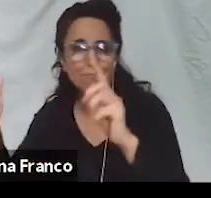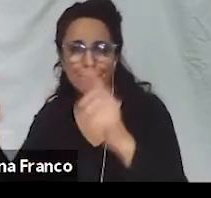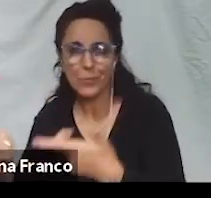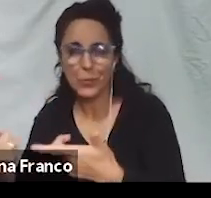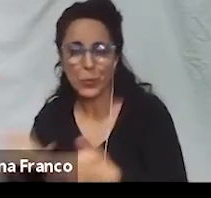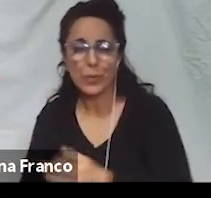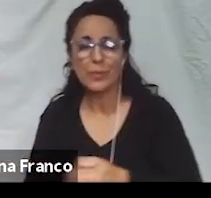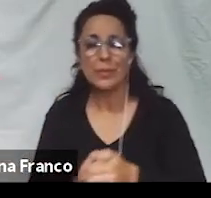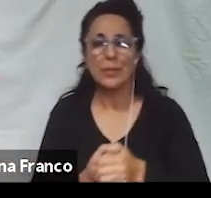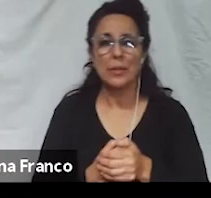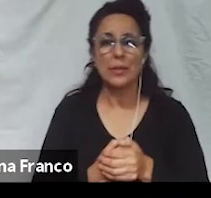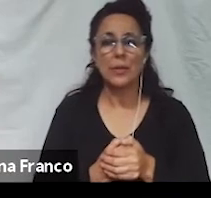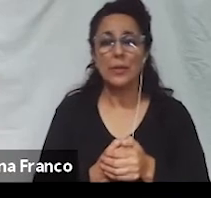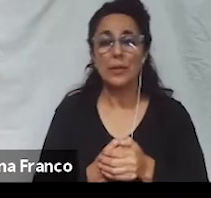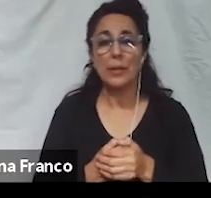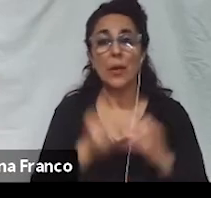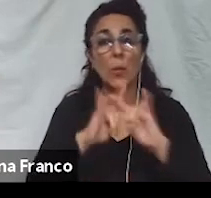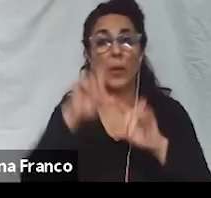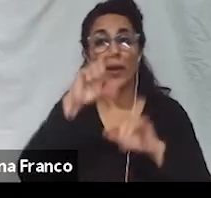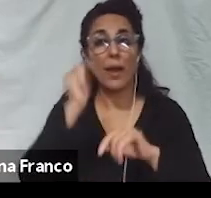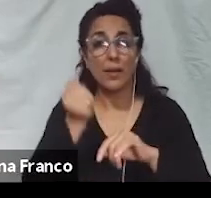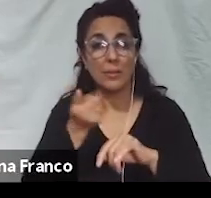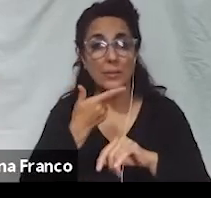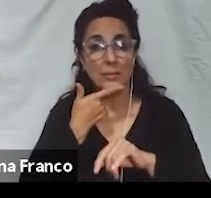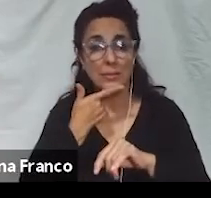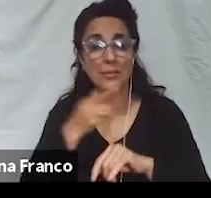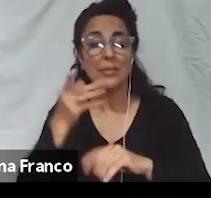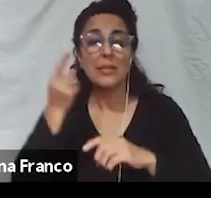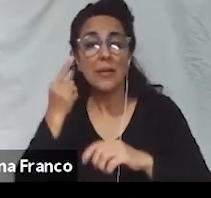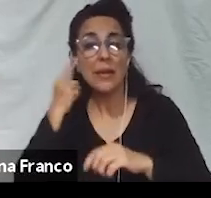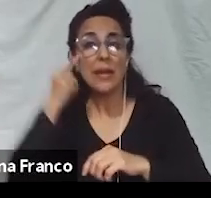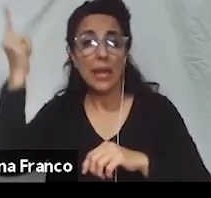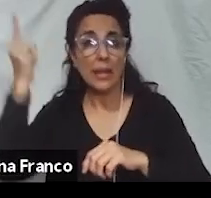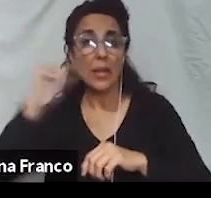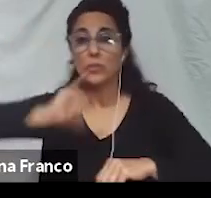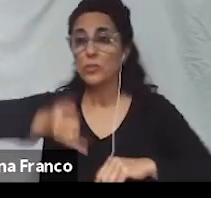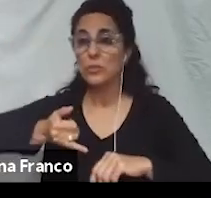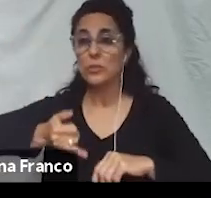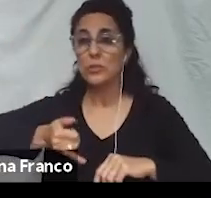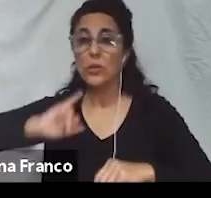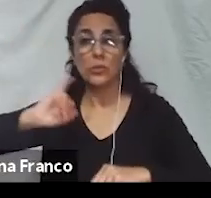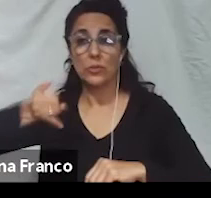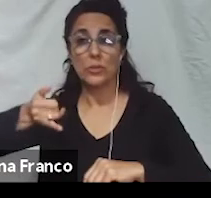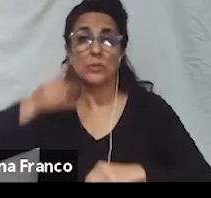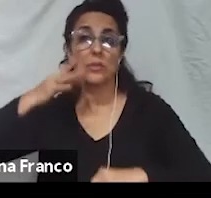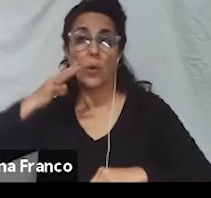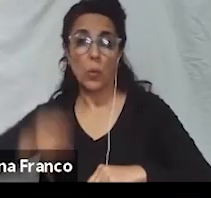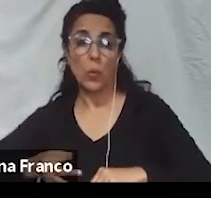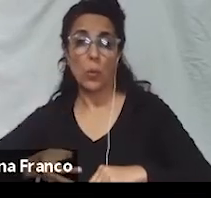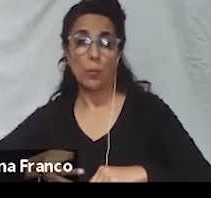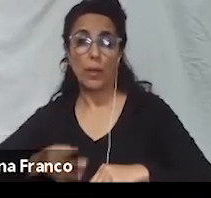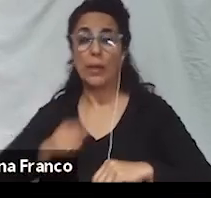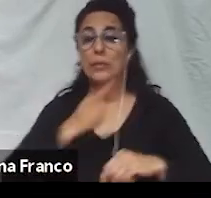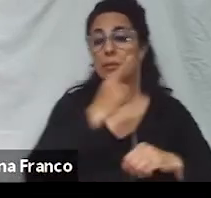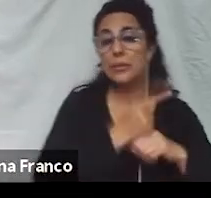recordemos que las WCAG dice que un criterio se puede dar como exitoso si y solo si se cumple a cabalidad. O sea, si todas